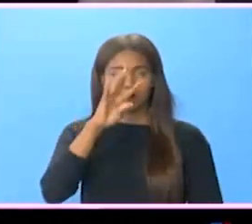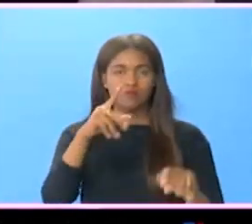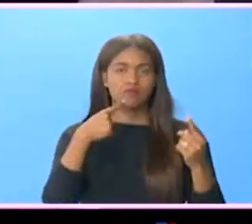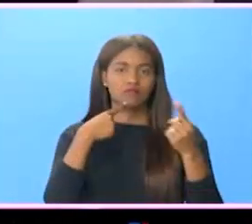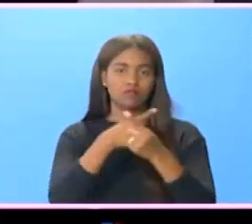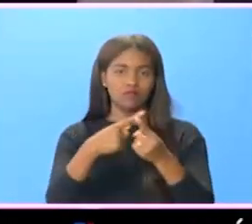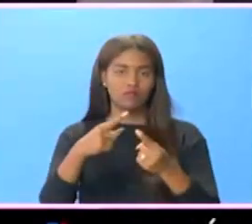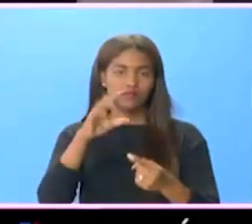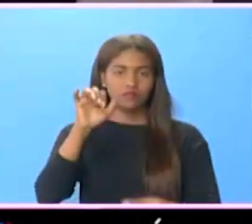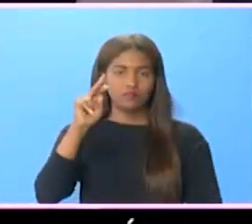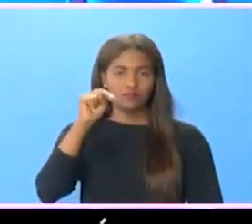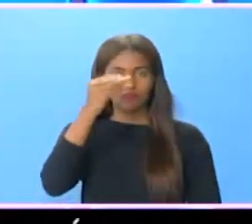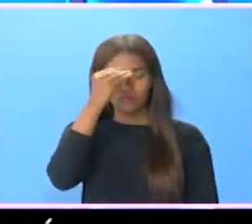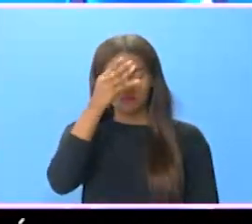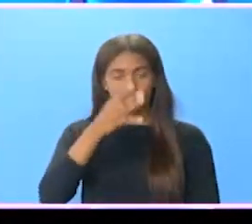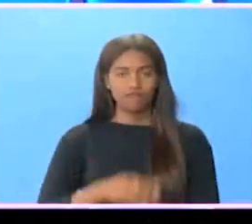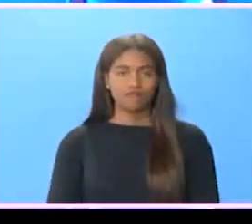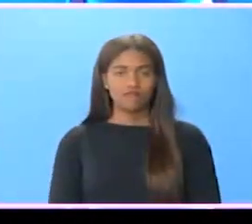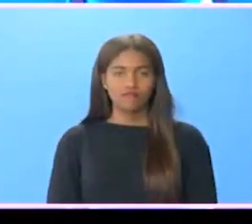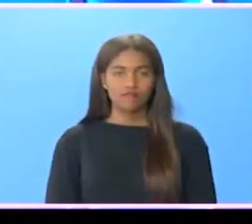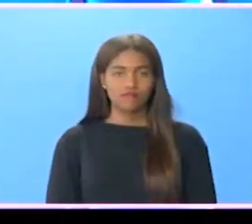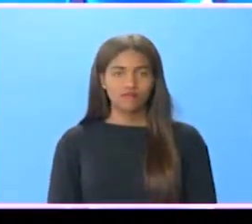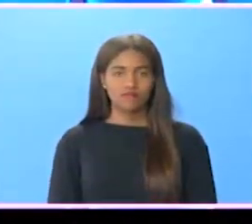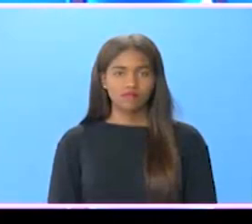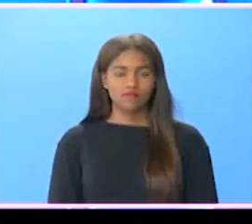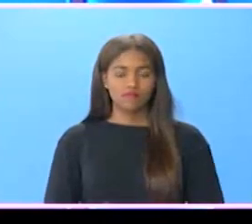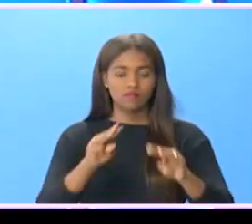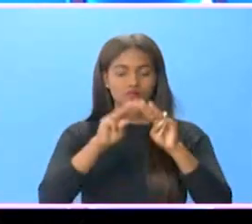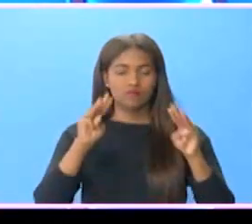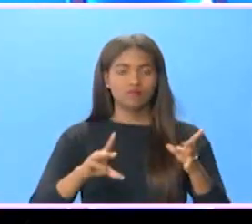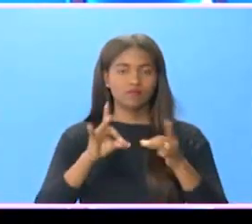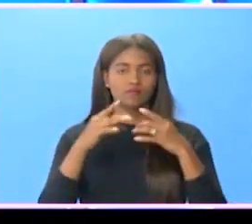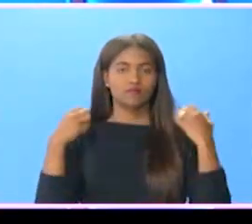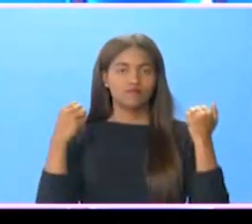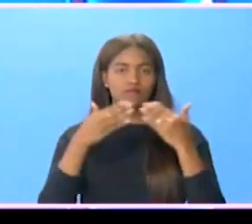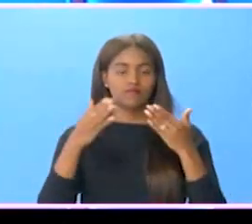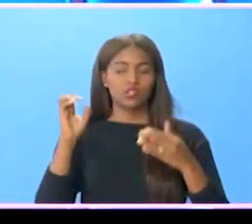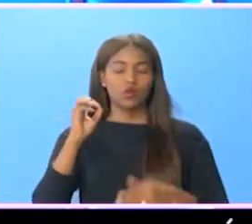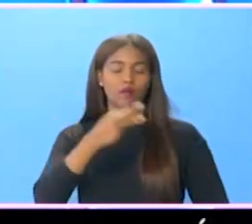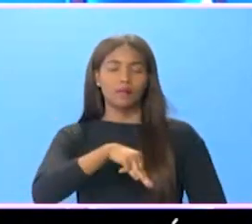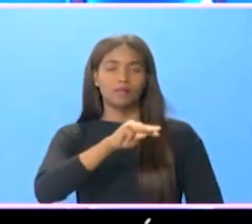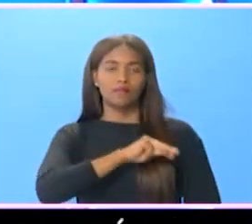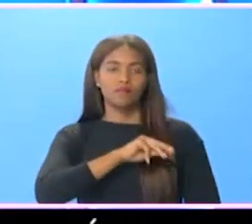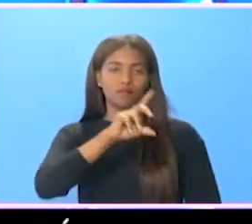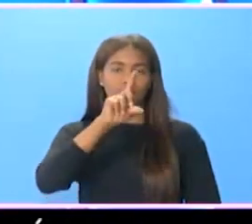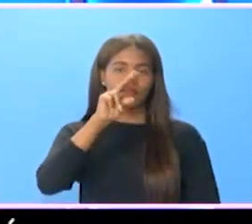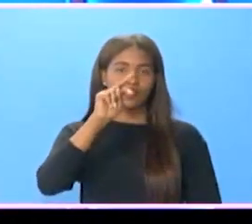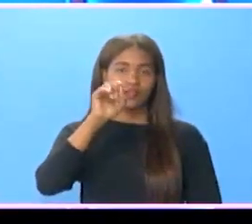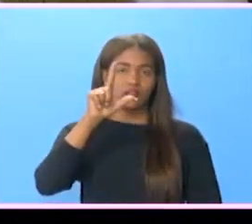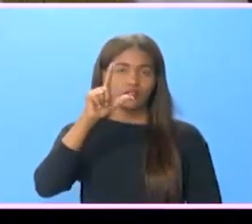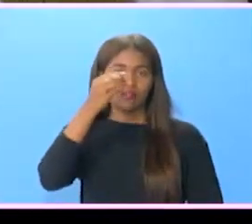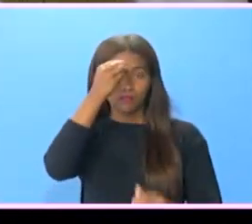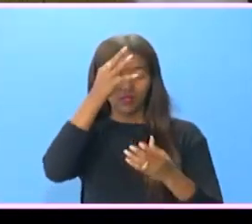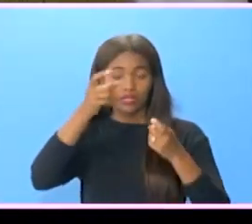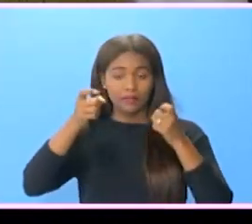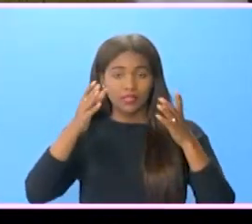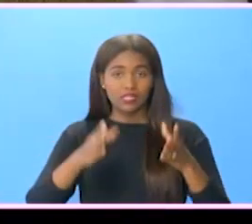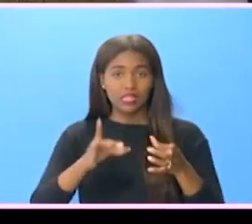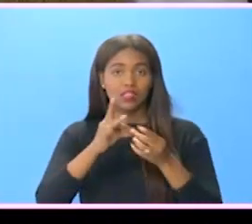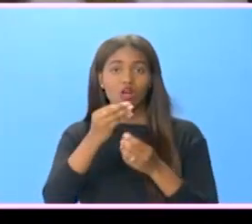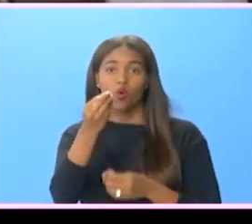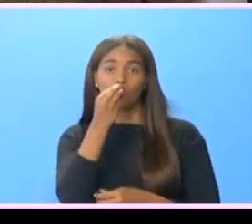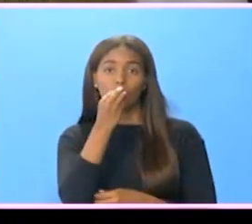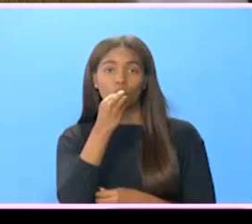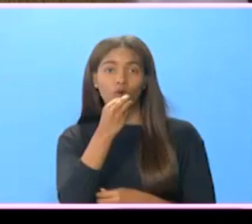de Noticias, Carmen Aybar. Señores, el Ministerio de Salud Pública, el ministro Daniel Rivera, ha informado que la Administración de